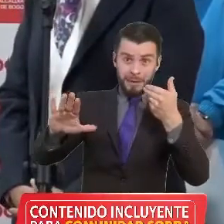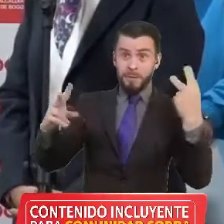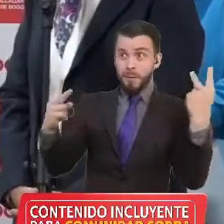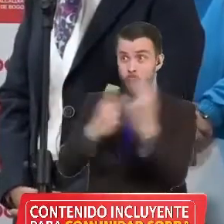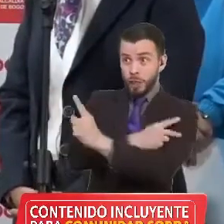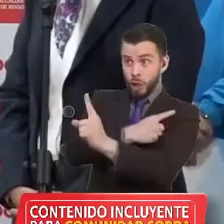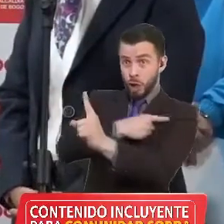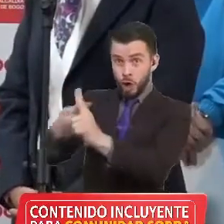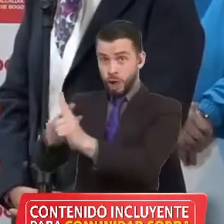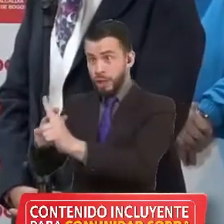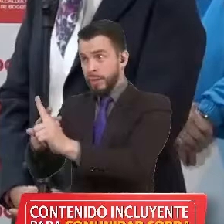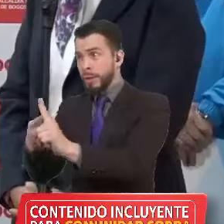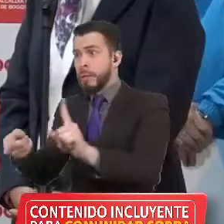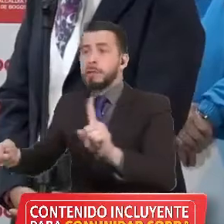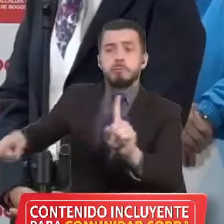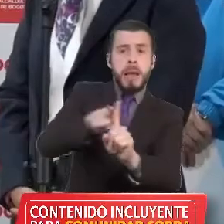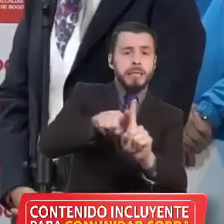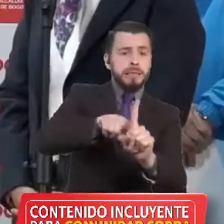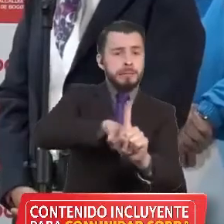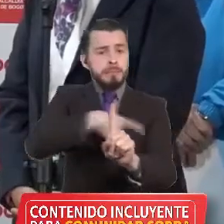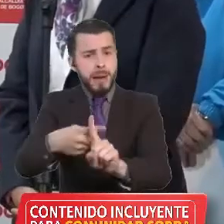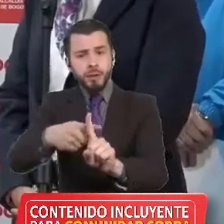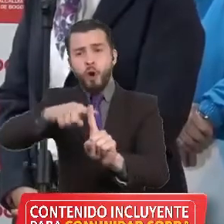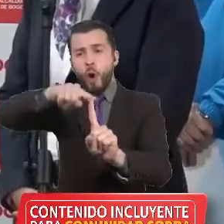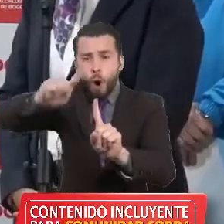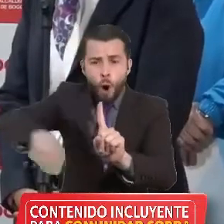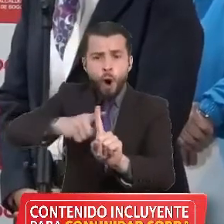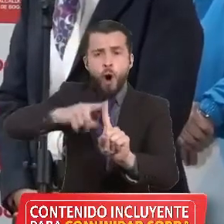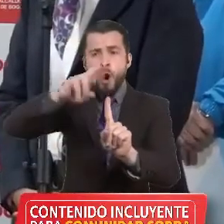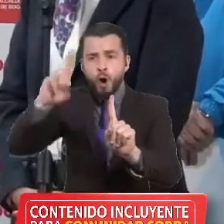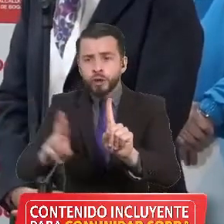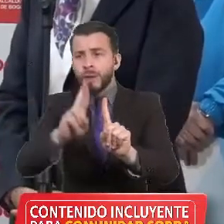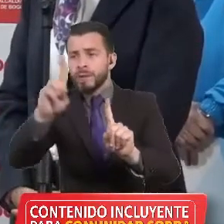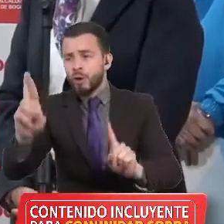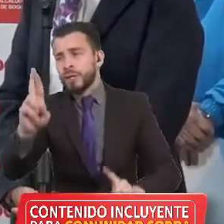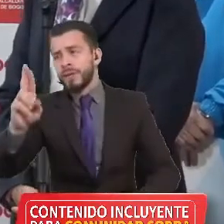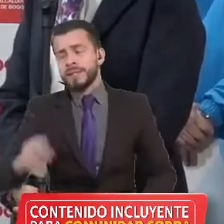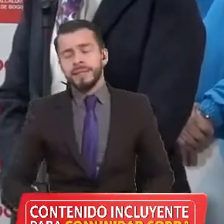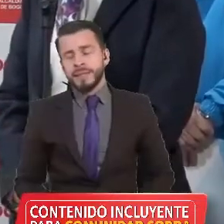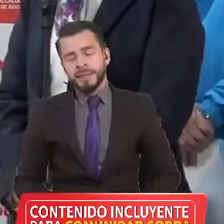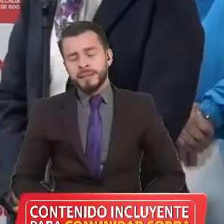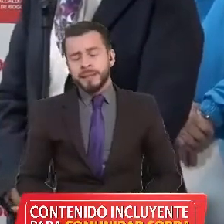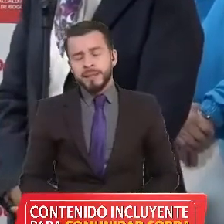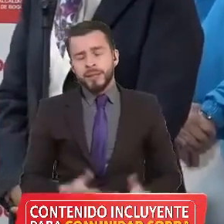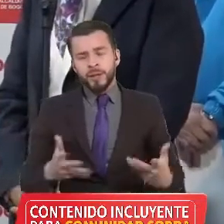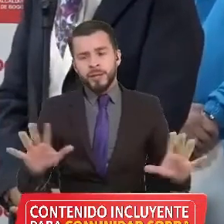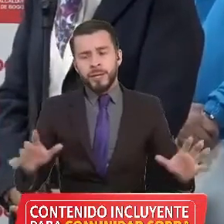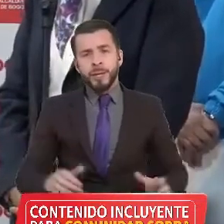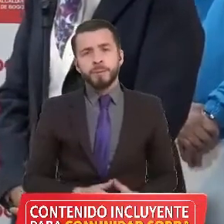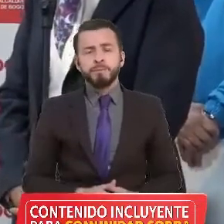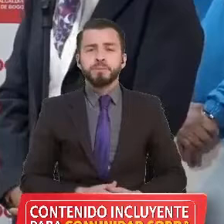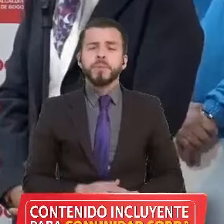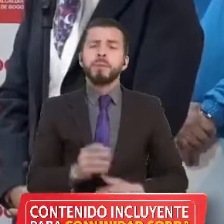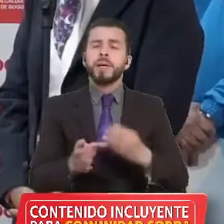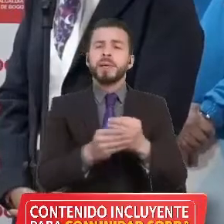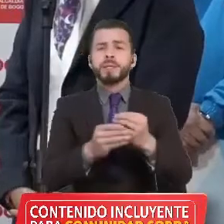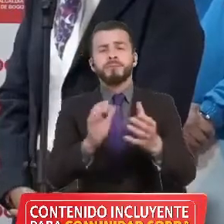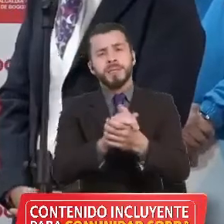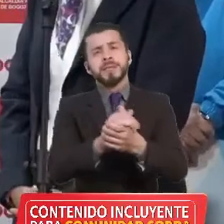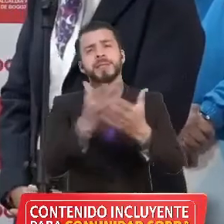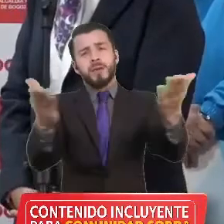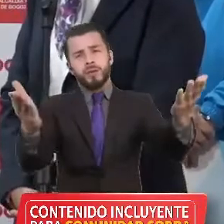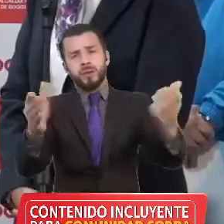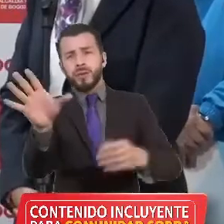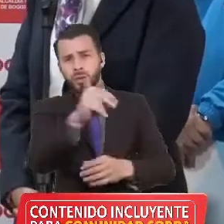nuestra solidaridad con todas las familias las personas que sufren actualmente y agradecerle este espacio ofrecerle todo